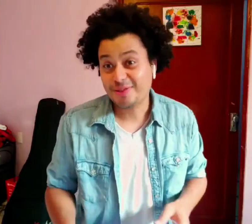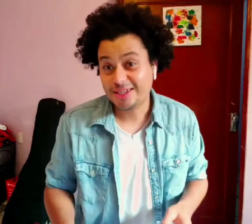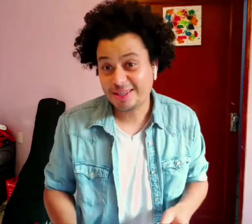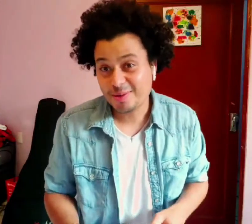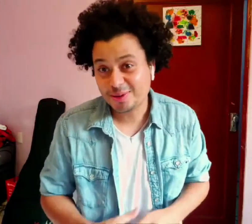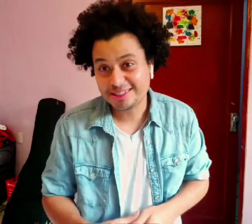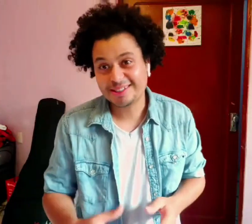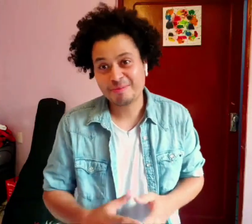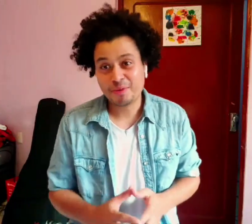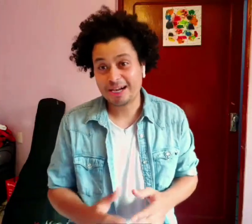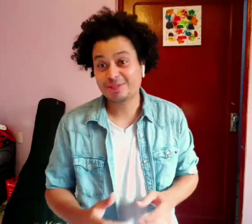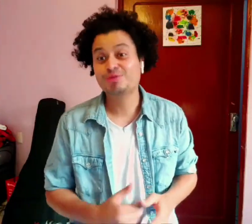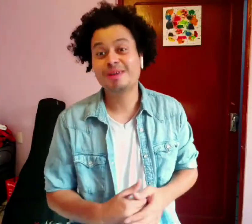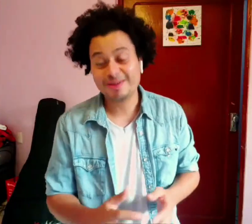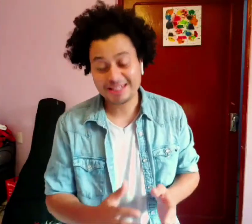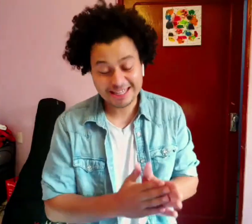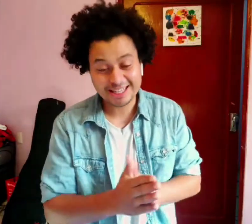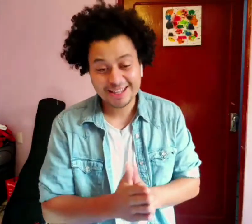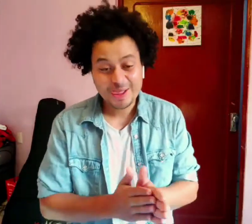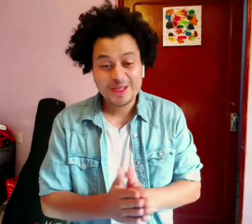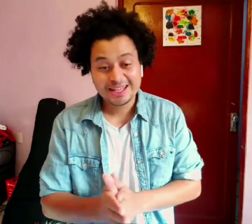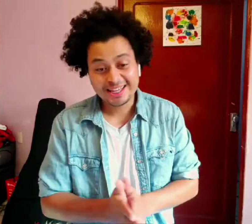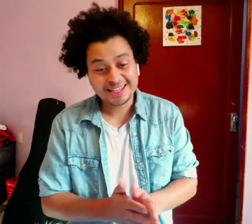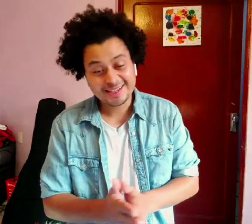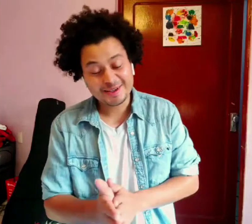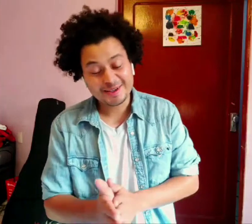días más efectivos por la suma, ¿verdad?